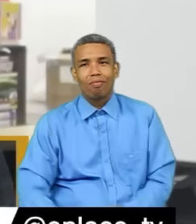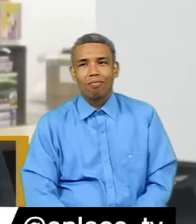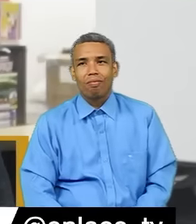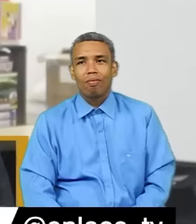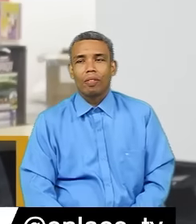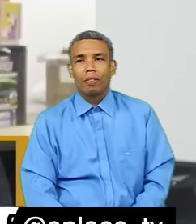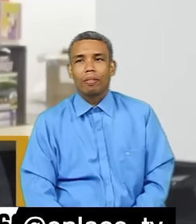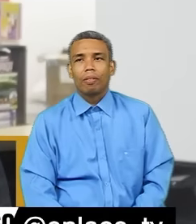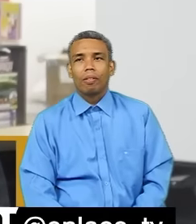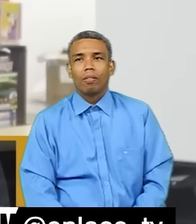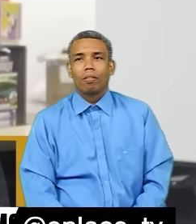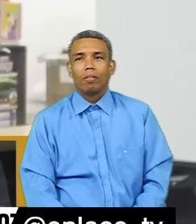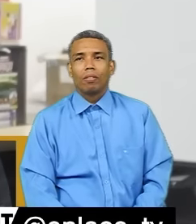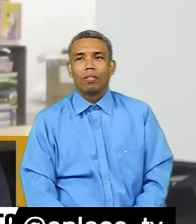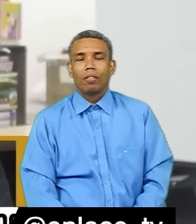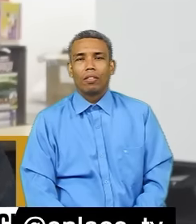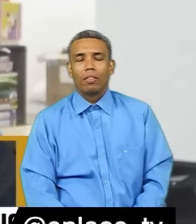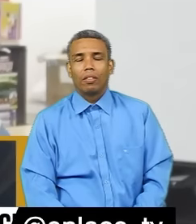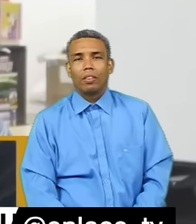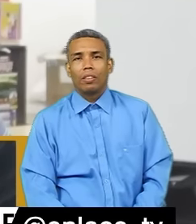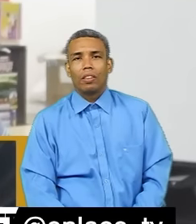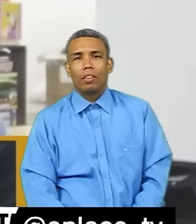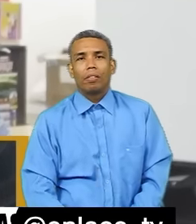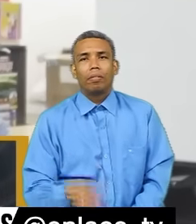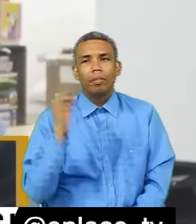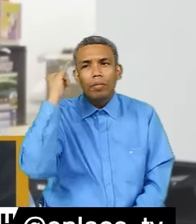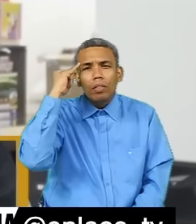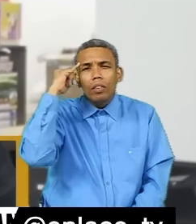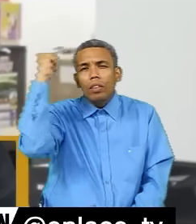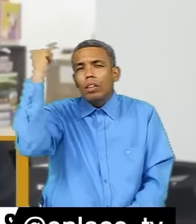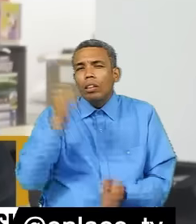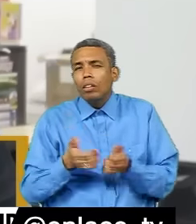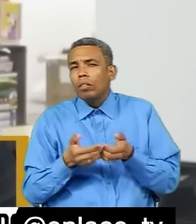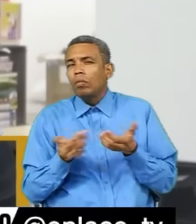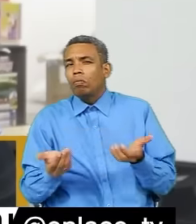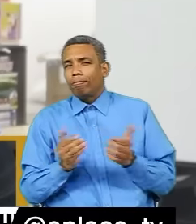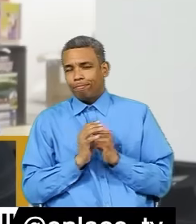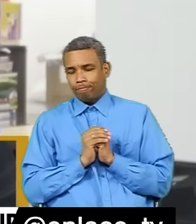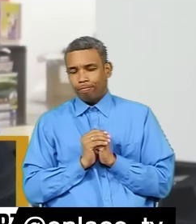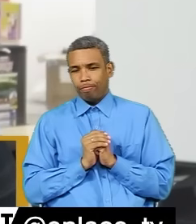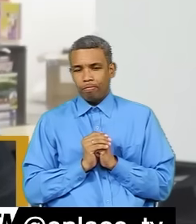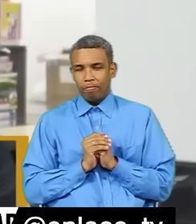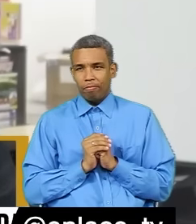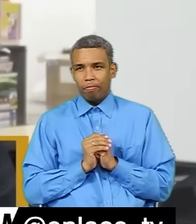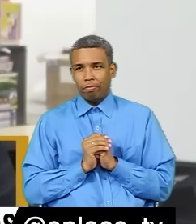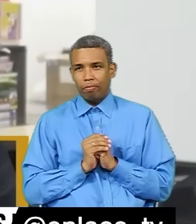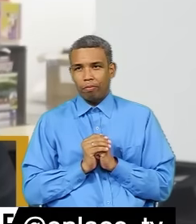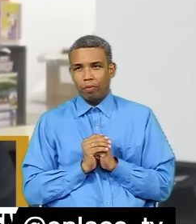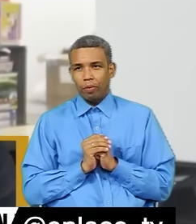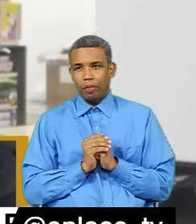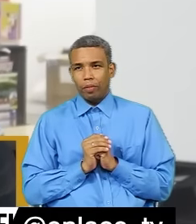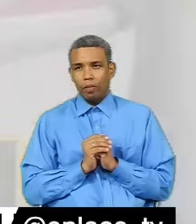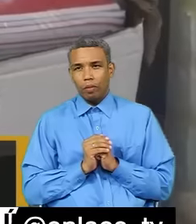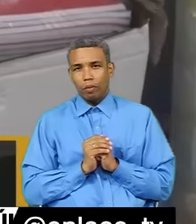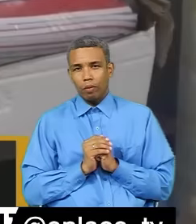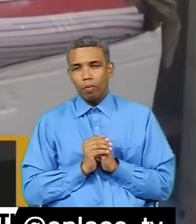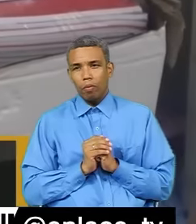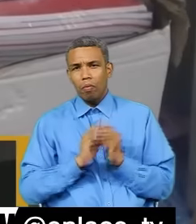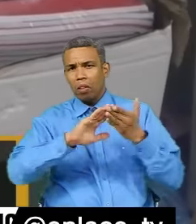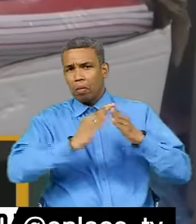Esta iniciativa nace de un proyecto de crear centros de desarrollo comunitario en comunidades que son altamente